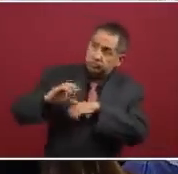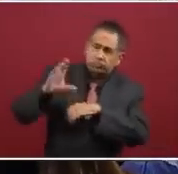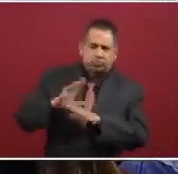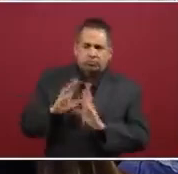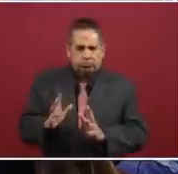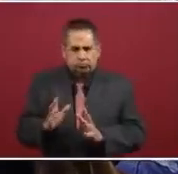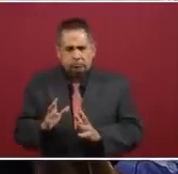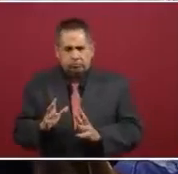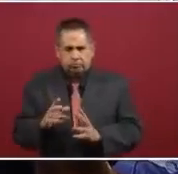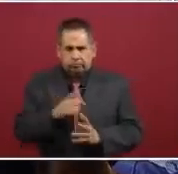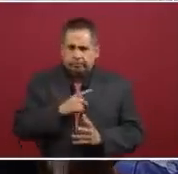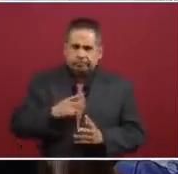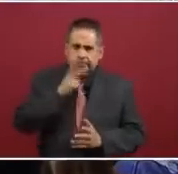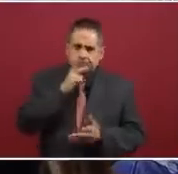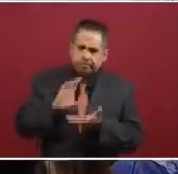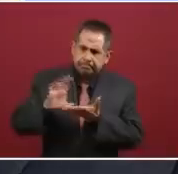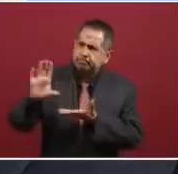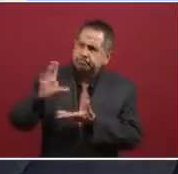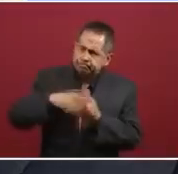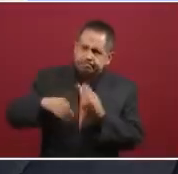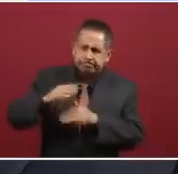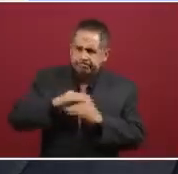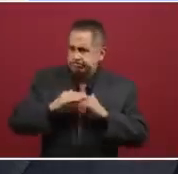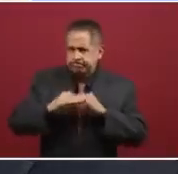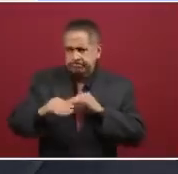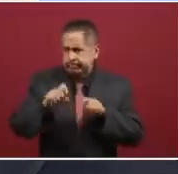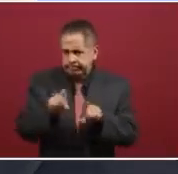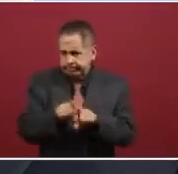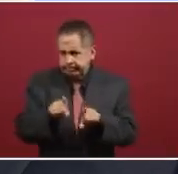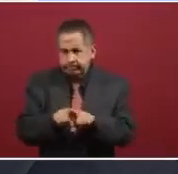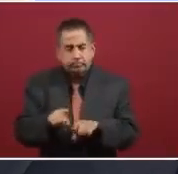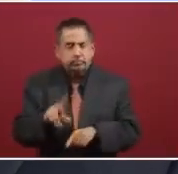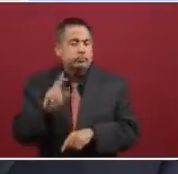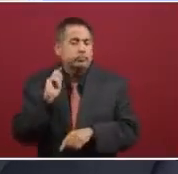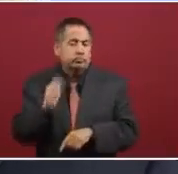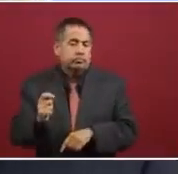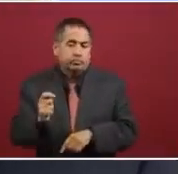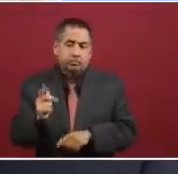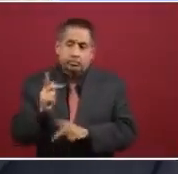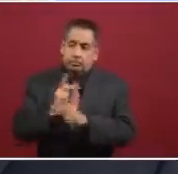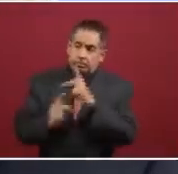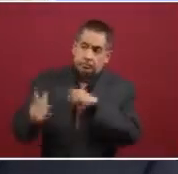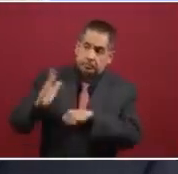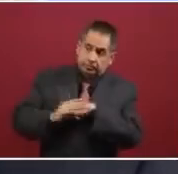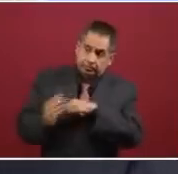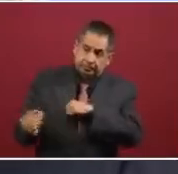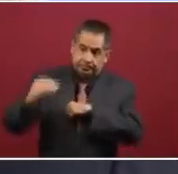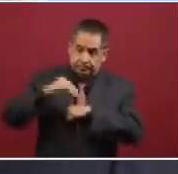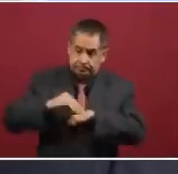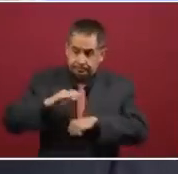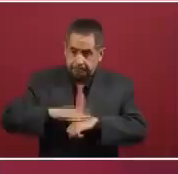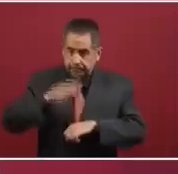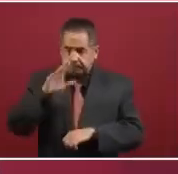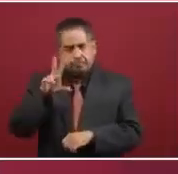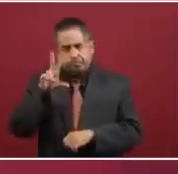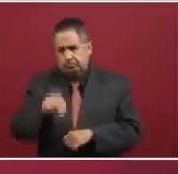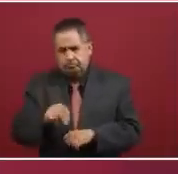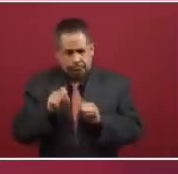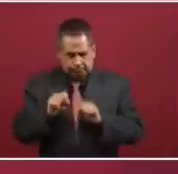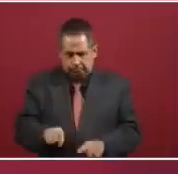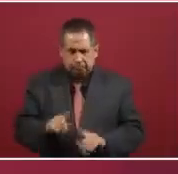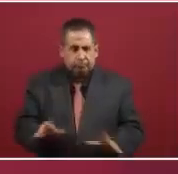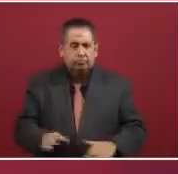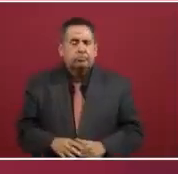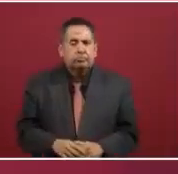la deuda de Pemex, pero no significa contratar deuda nueva. Y